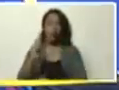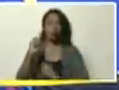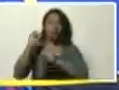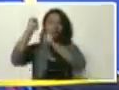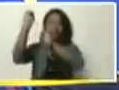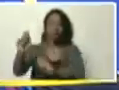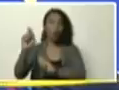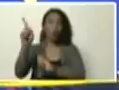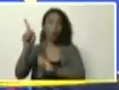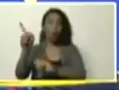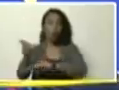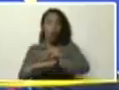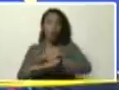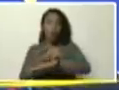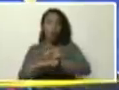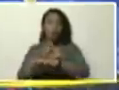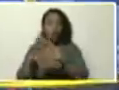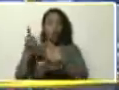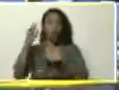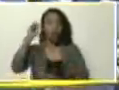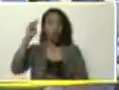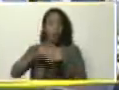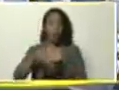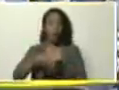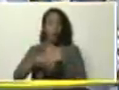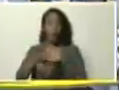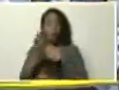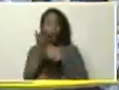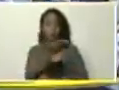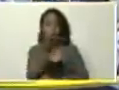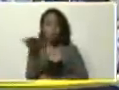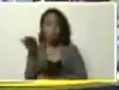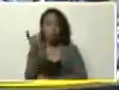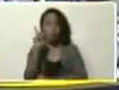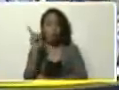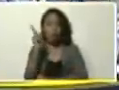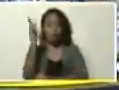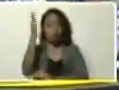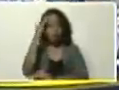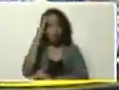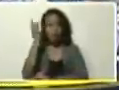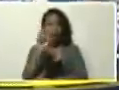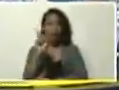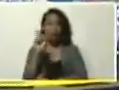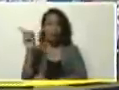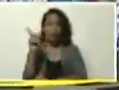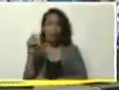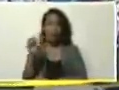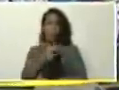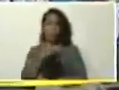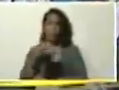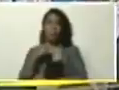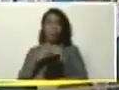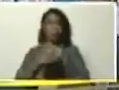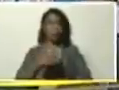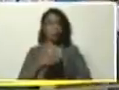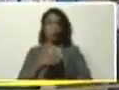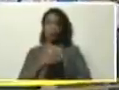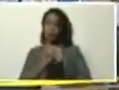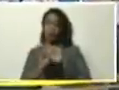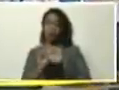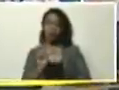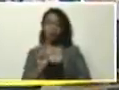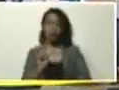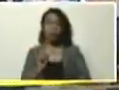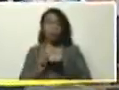ser candidato a la gobernación de Miranda. Ustedes y él saben que no era una aspiración personal mía.